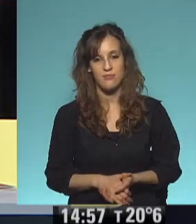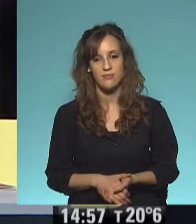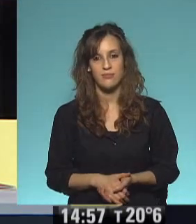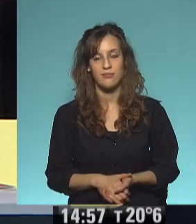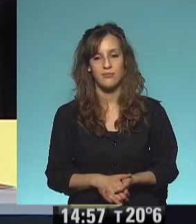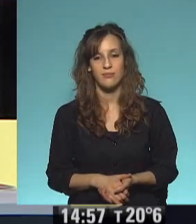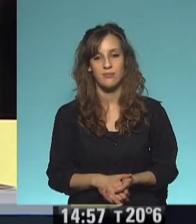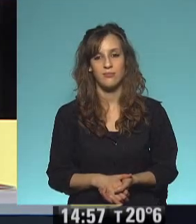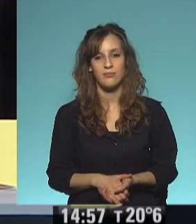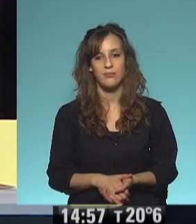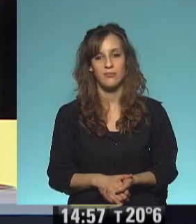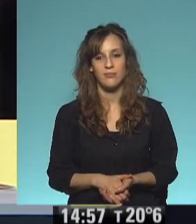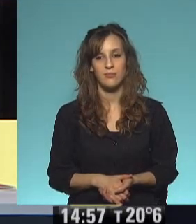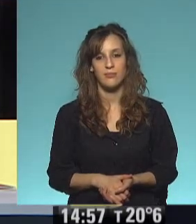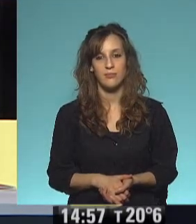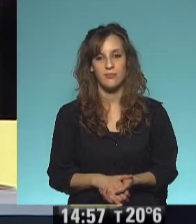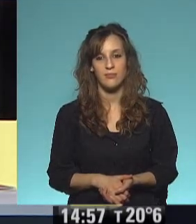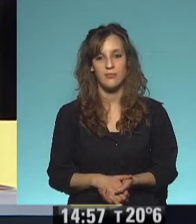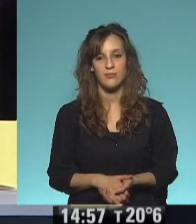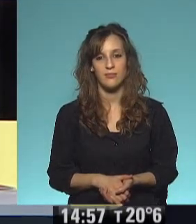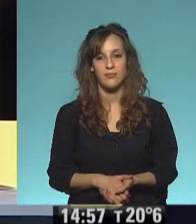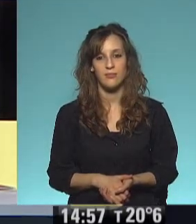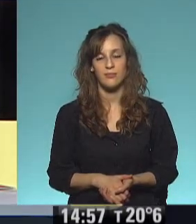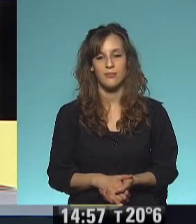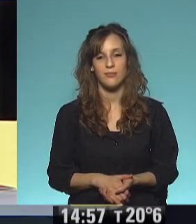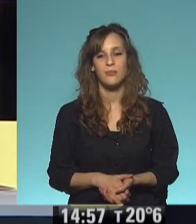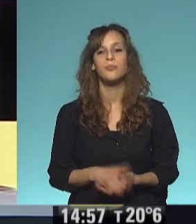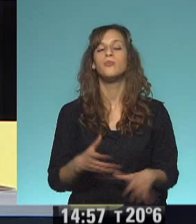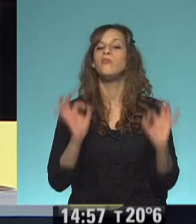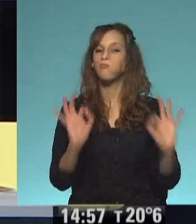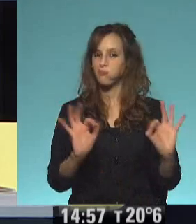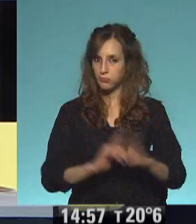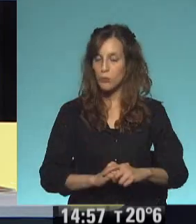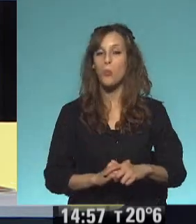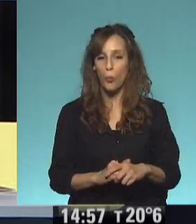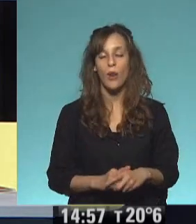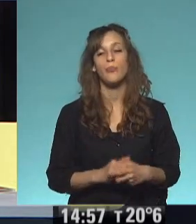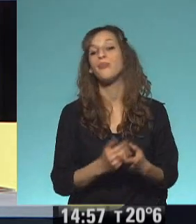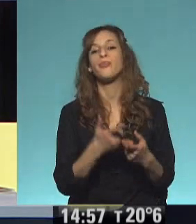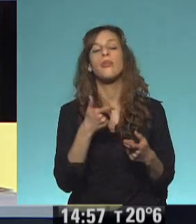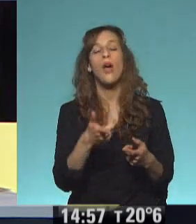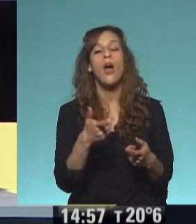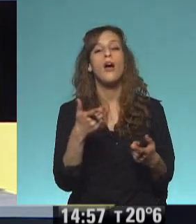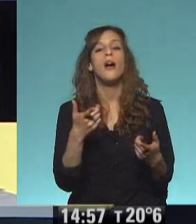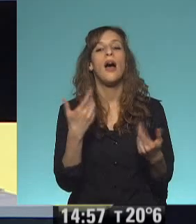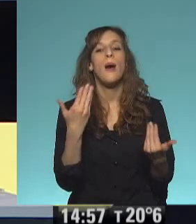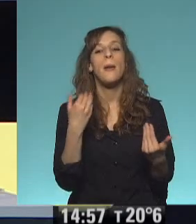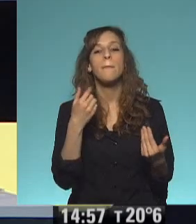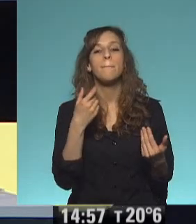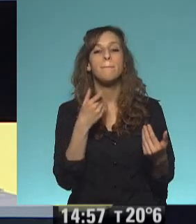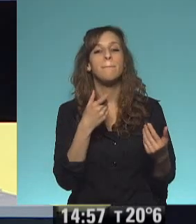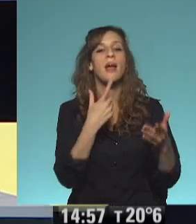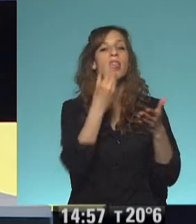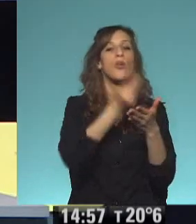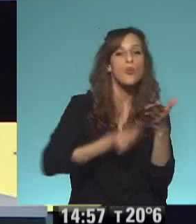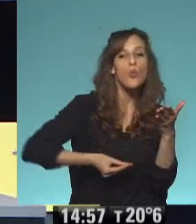Acá, yo no me di cuenta cuál me faltó. Ah, ahí está, perfecto. Ahí está, muy bien. Bueno, tenemos que encontrar dónde dice la de cada dibujo,